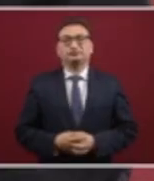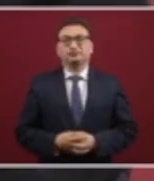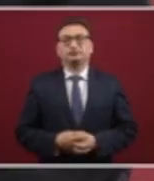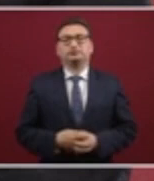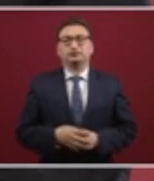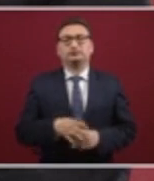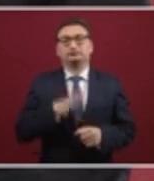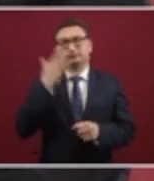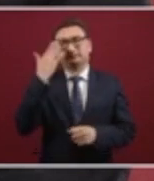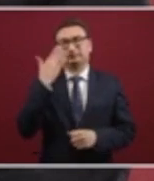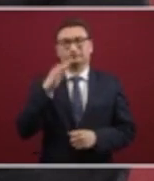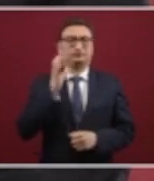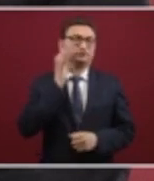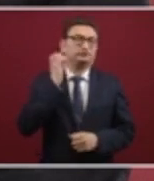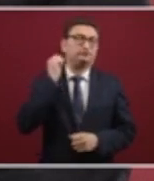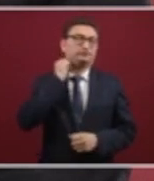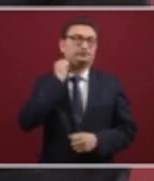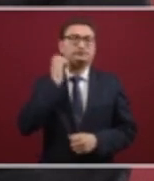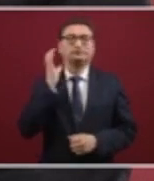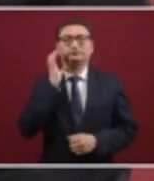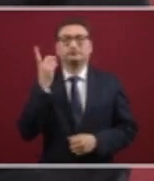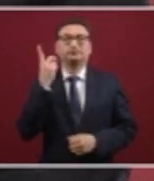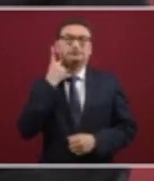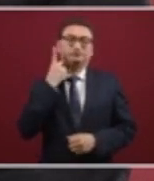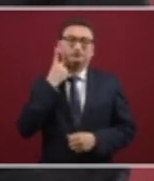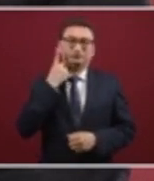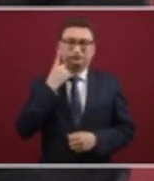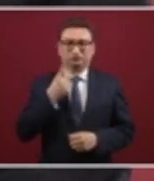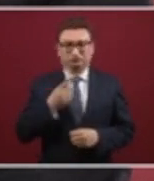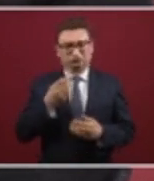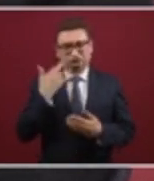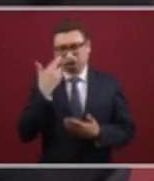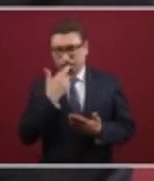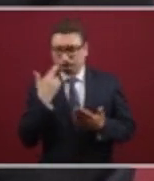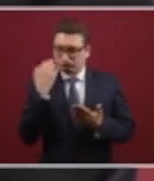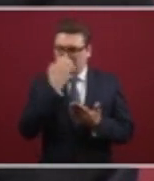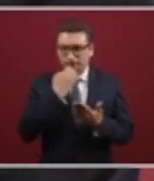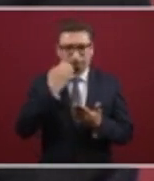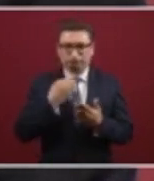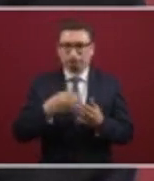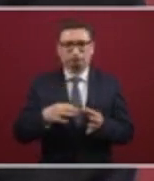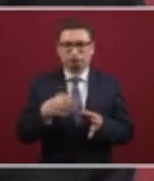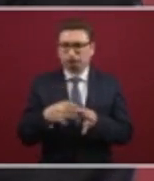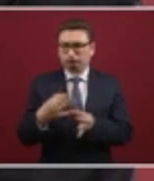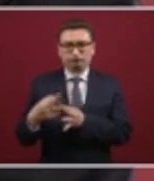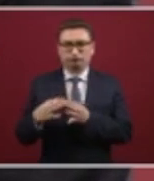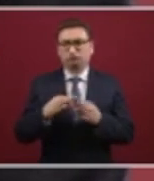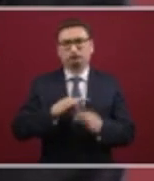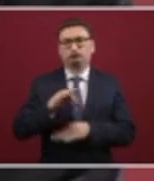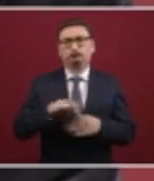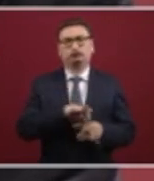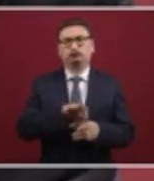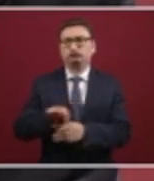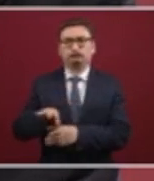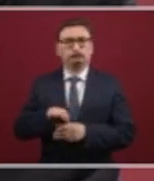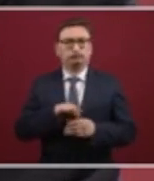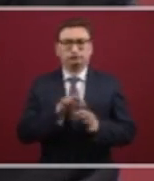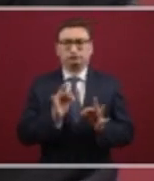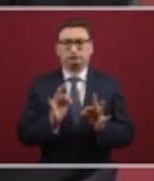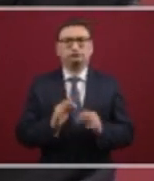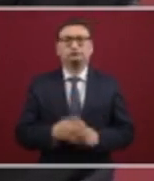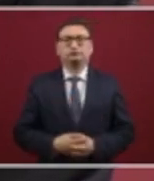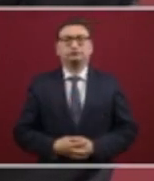por la Cámara de Senadores, por la Cámara de Diputados, de manera unánime, en el caso